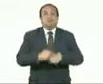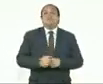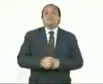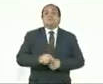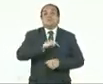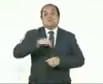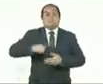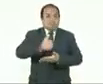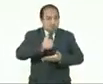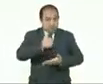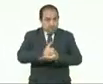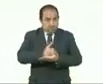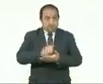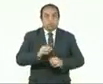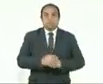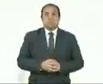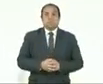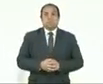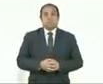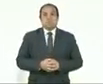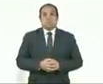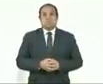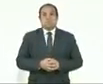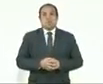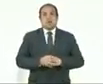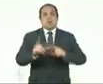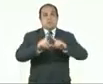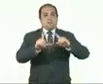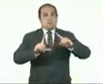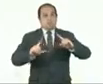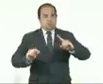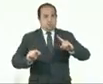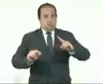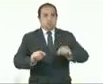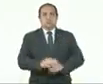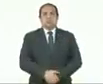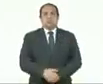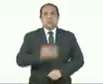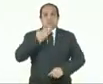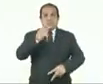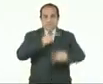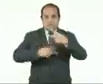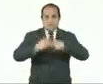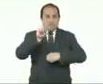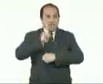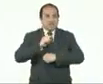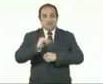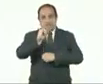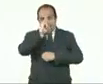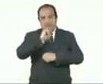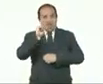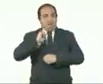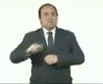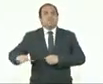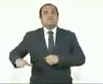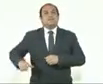nuestra ciudad, de nuestra patria. Bienvenida, señora jefa de